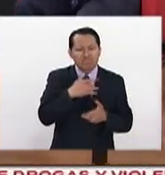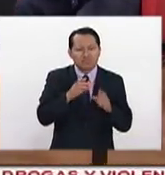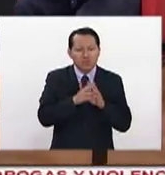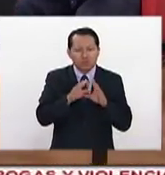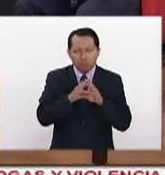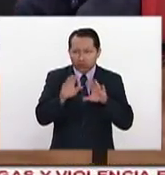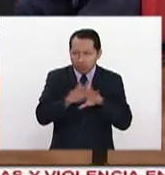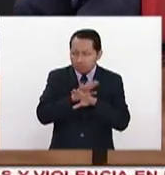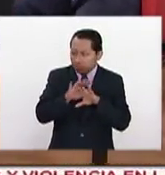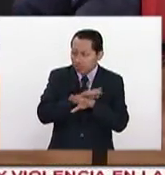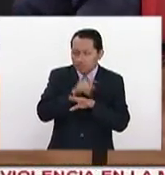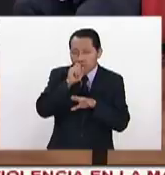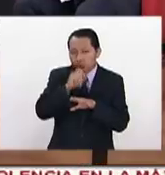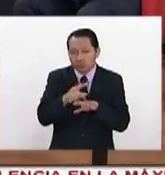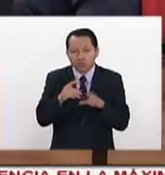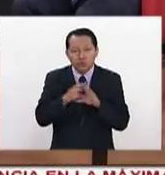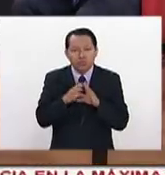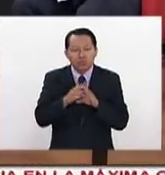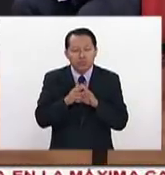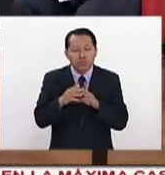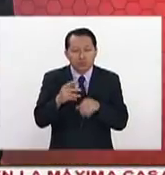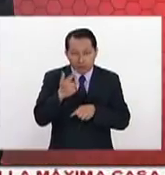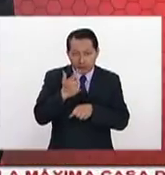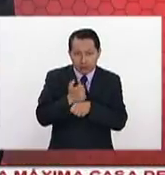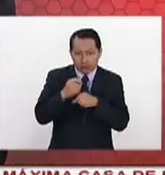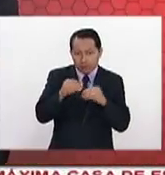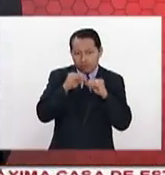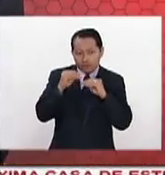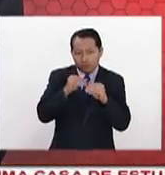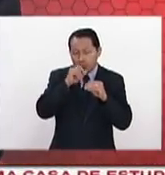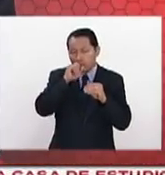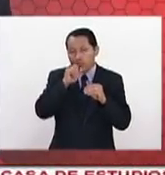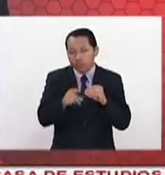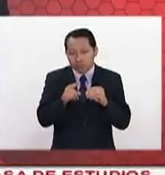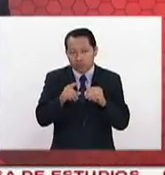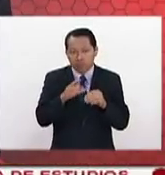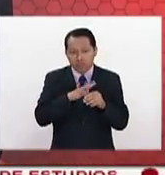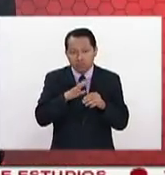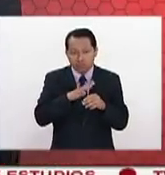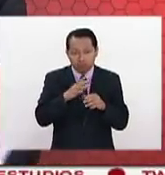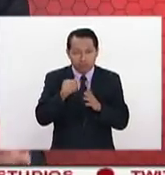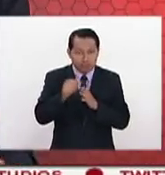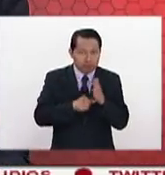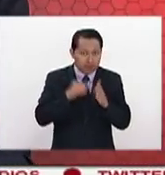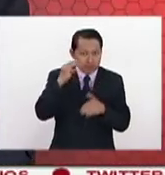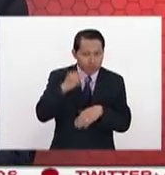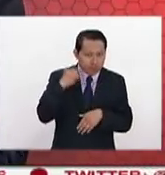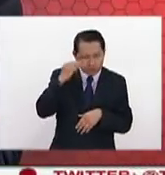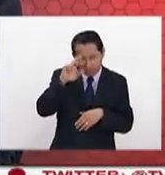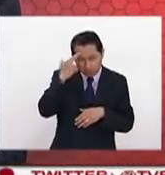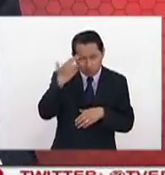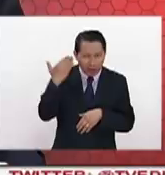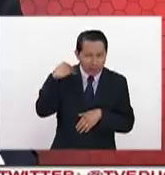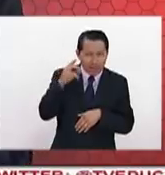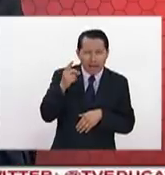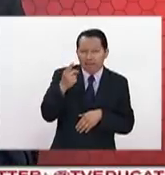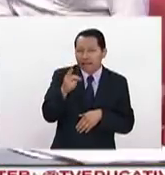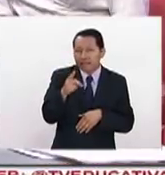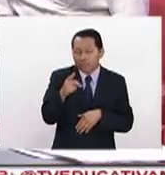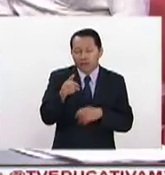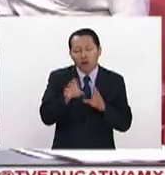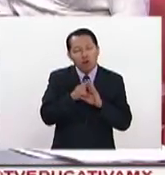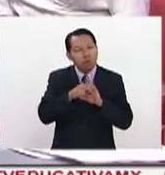ido cambiando. El hecho de haber llegado a esta séptima ronda de renegociaciones, estamos ya en el mes de marzo, me acuerdo cuando en diciembre había mucho